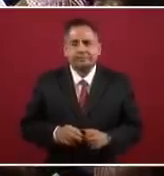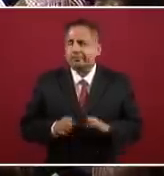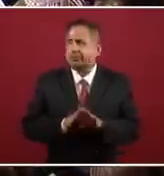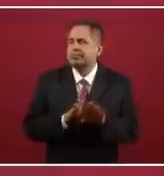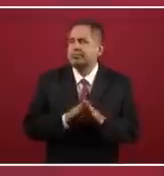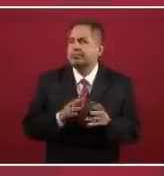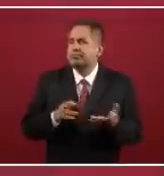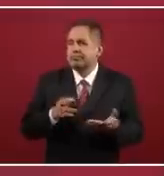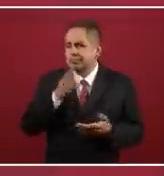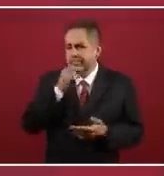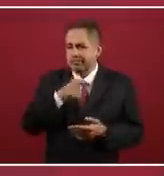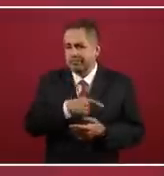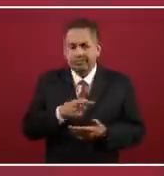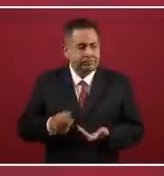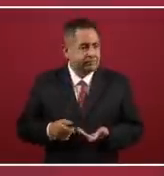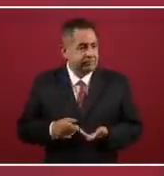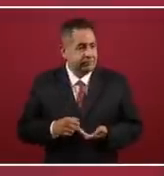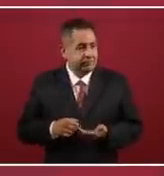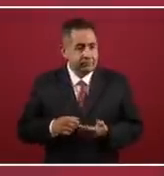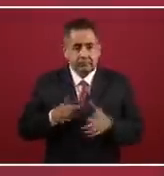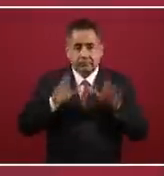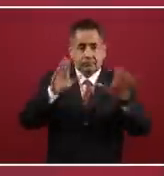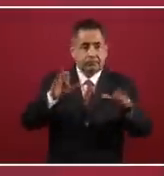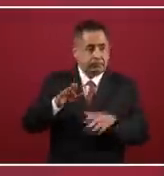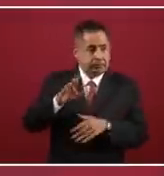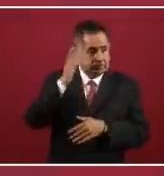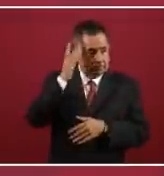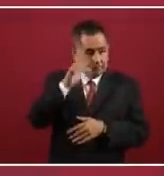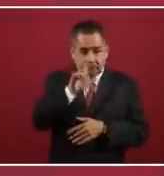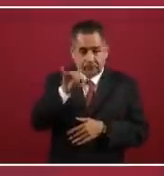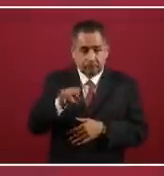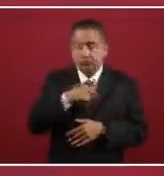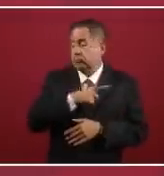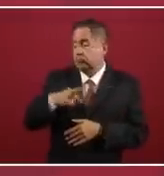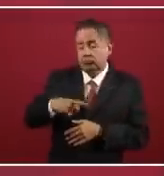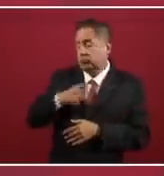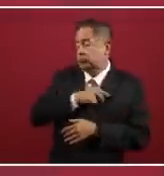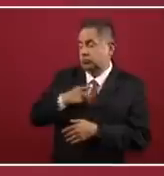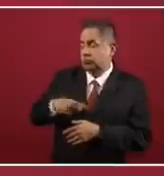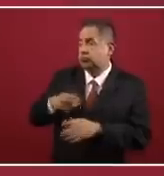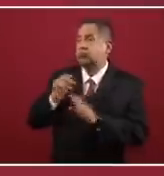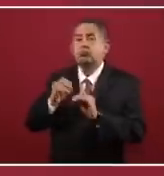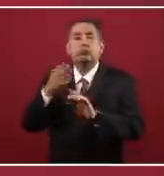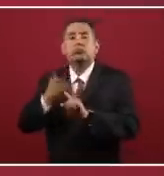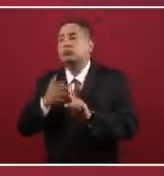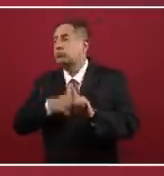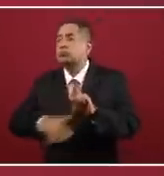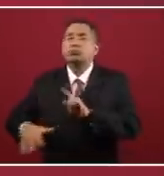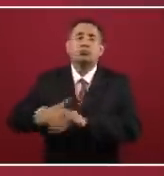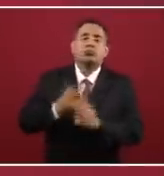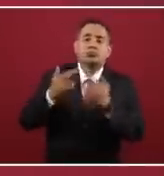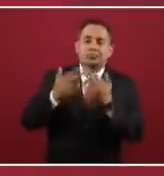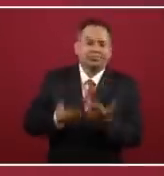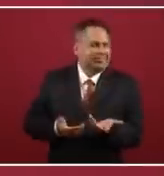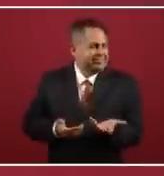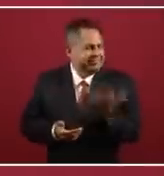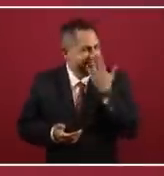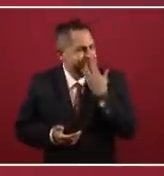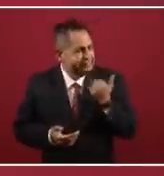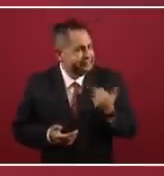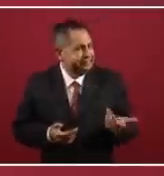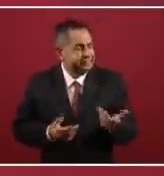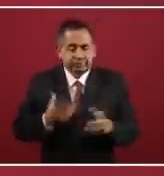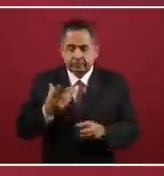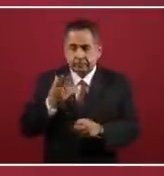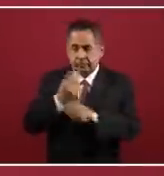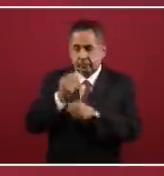sostener que no se deba de hacer esa obra o que se afecte el medio ambiente si se trata de